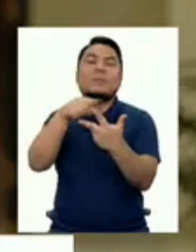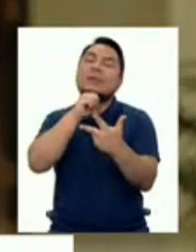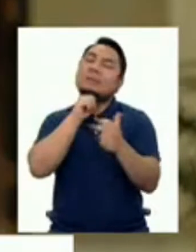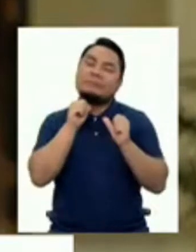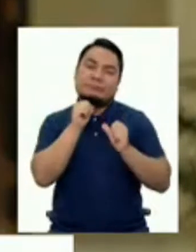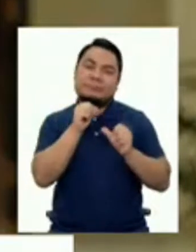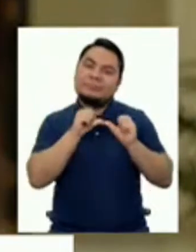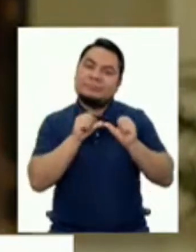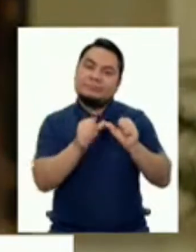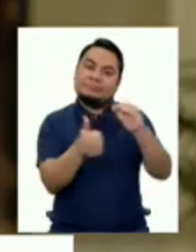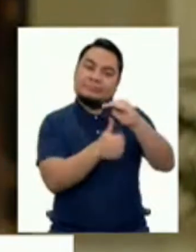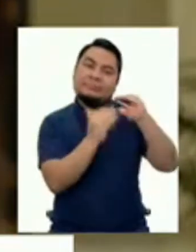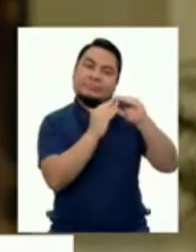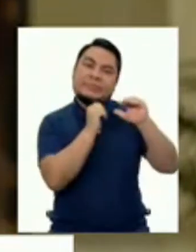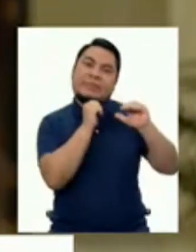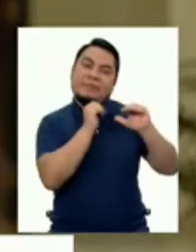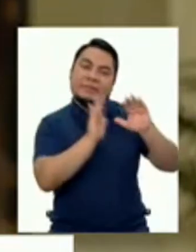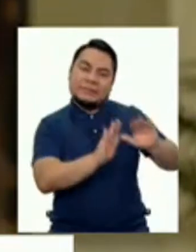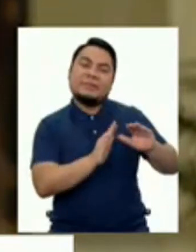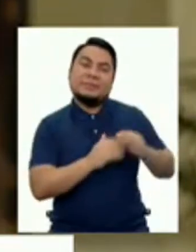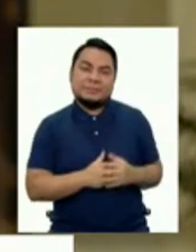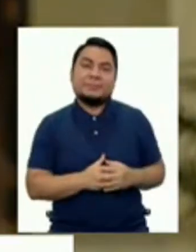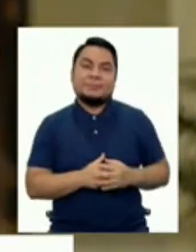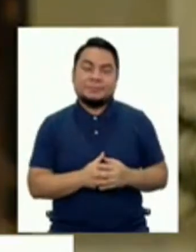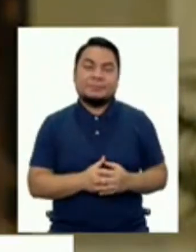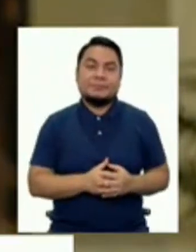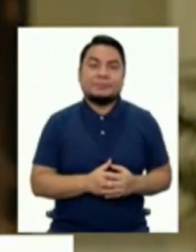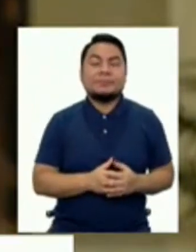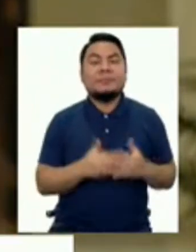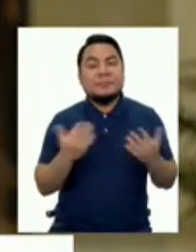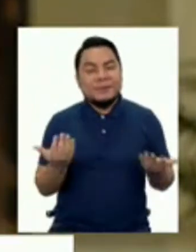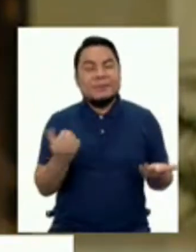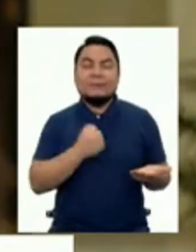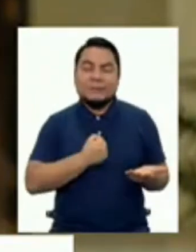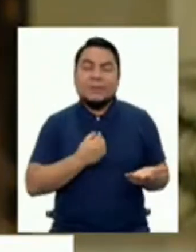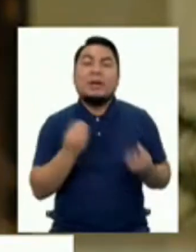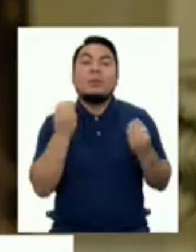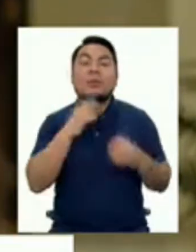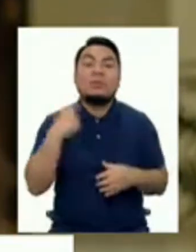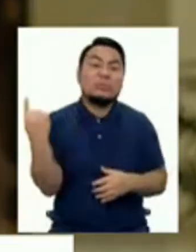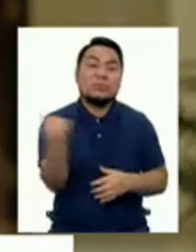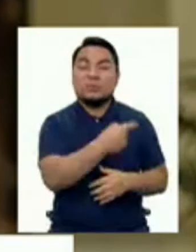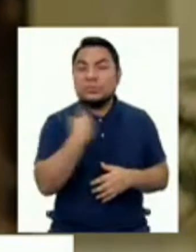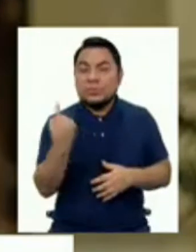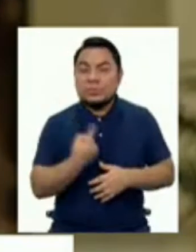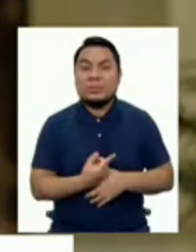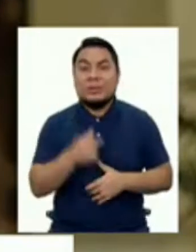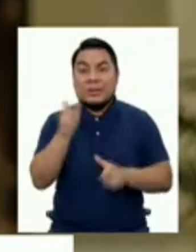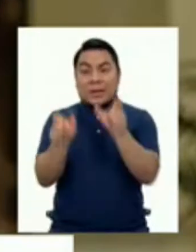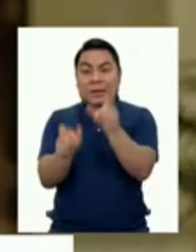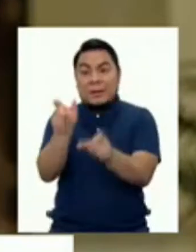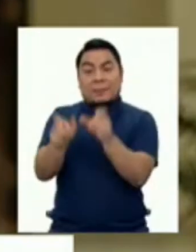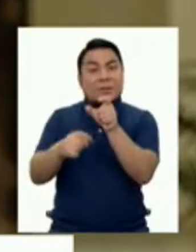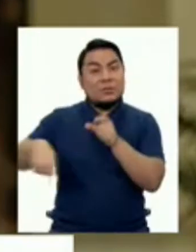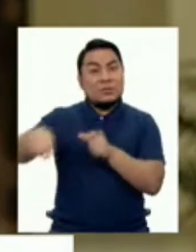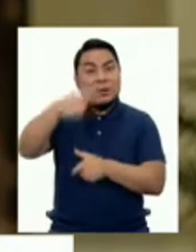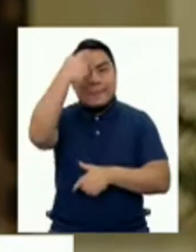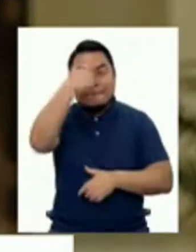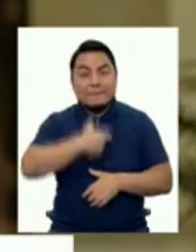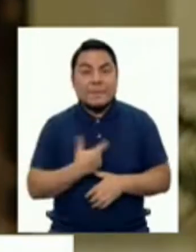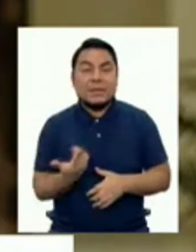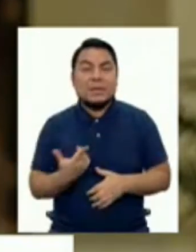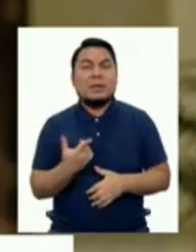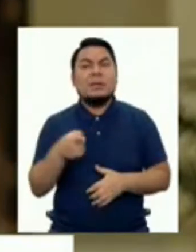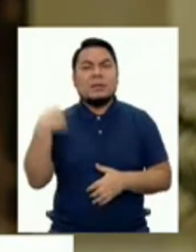cuarentena y hay que cuidarlas, porque todos los seres humanos somos